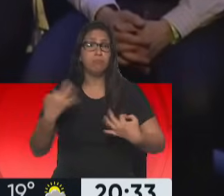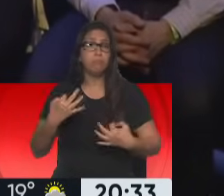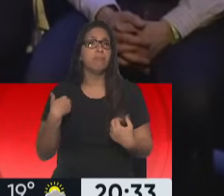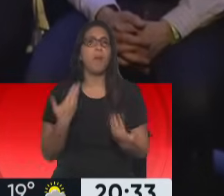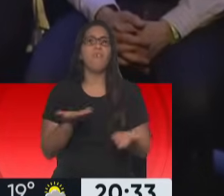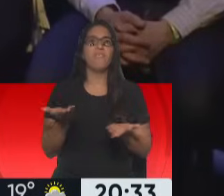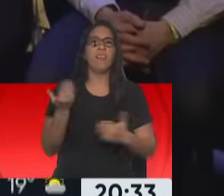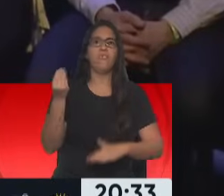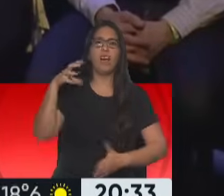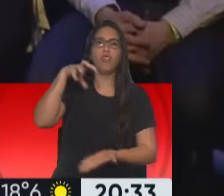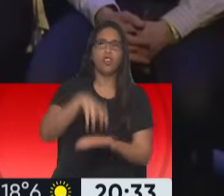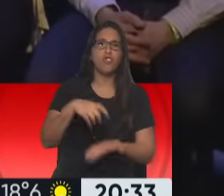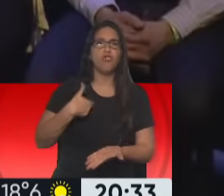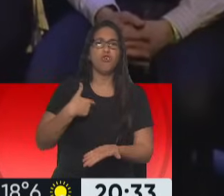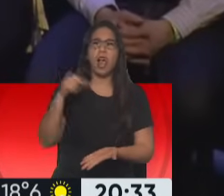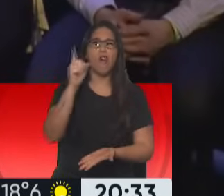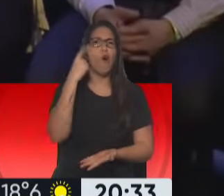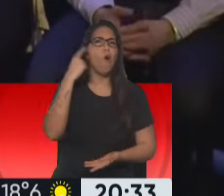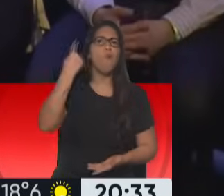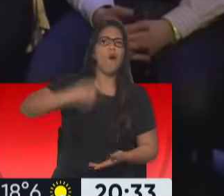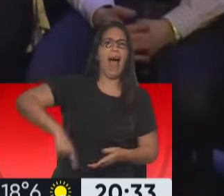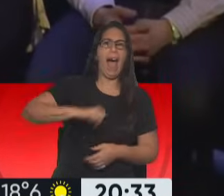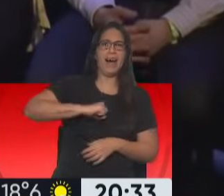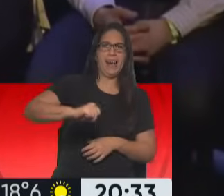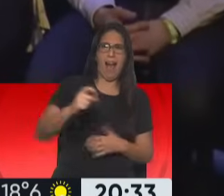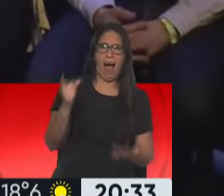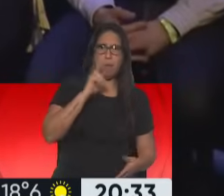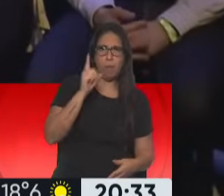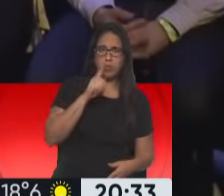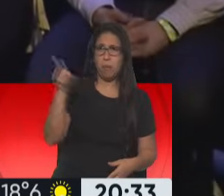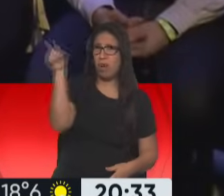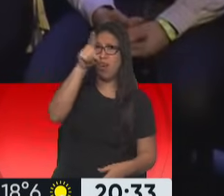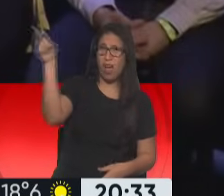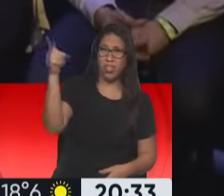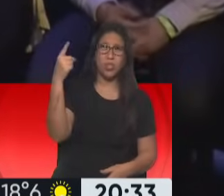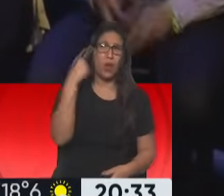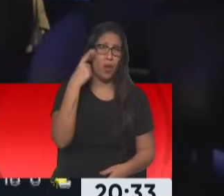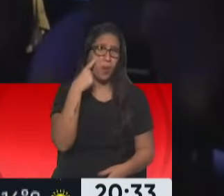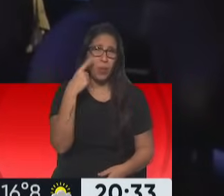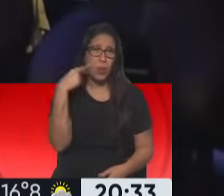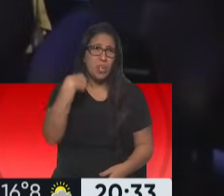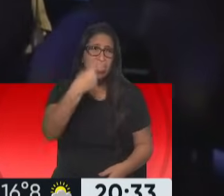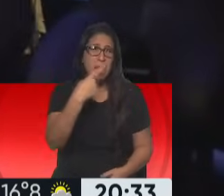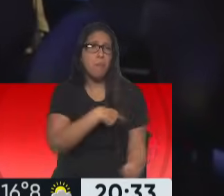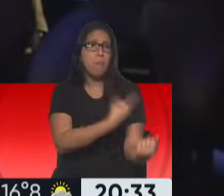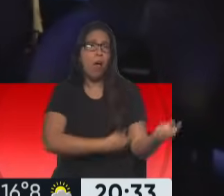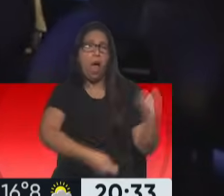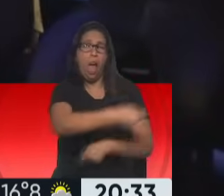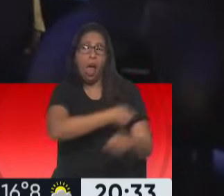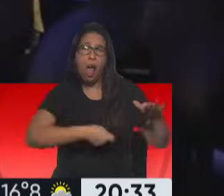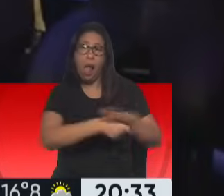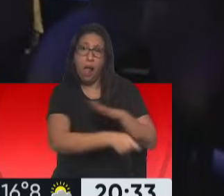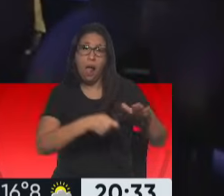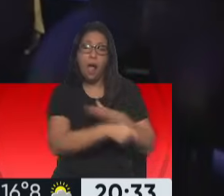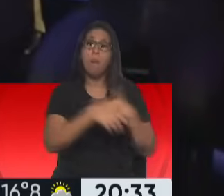social y no un garca como ellos creen. Lo que pasa que ellos viven haciendo negocios con el poder. Por eso,